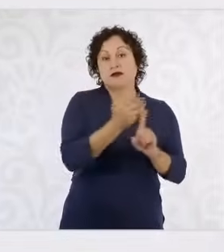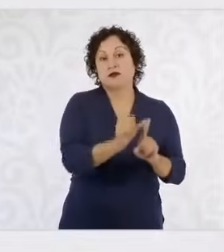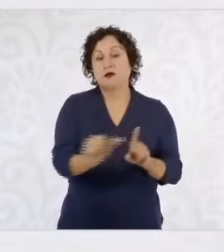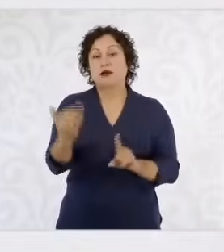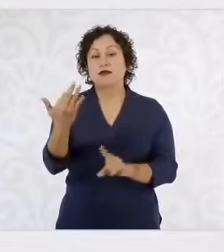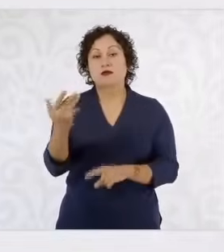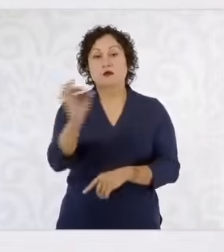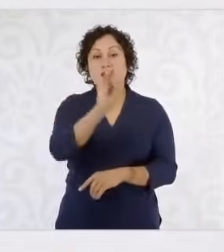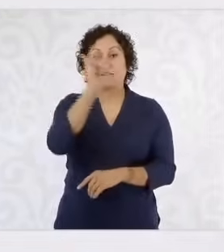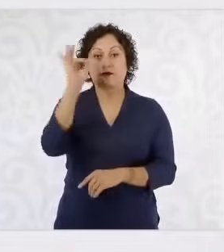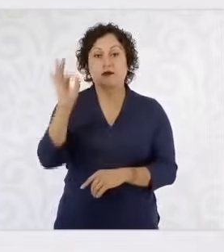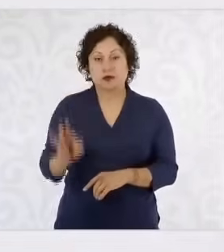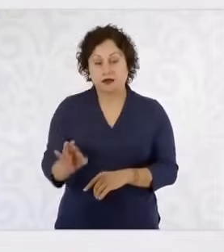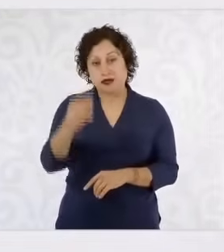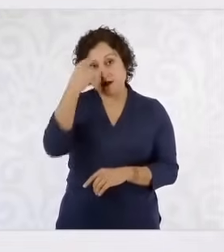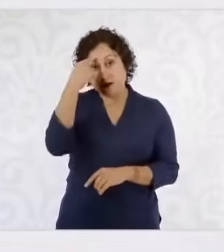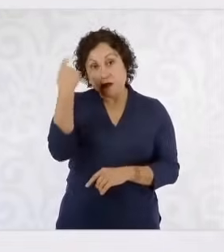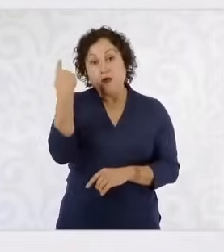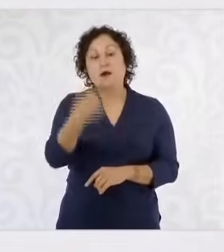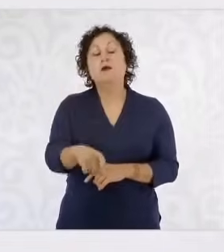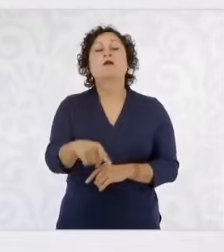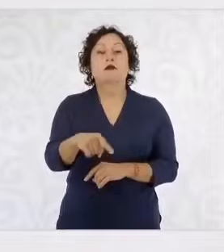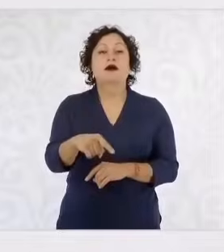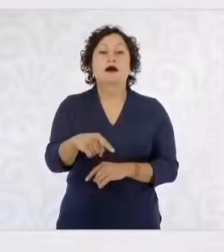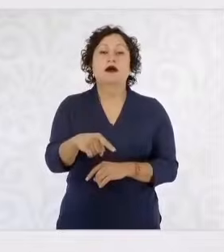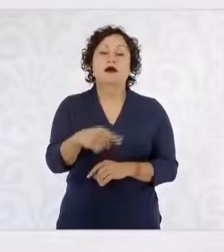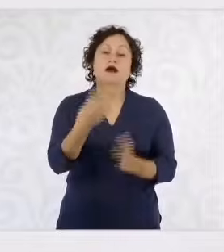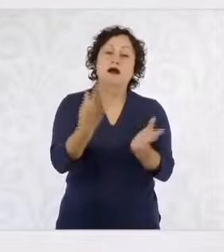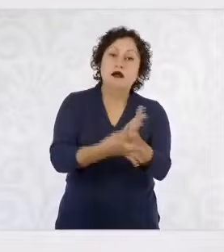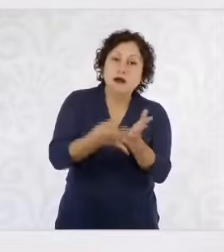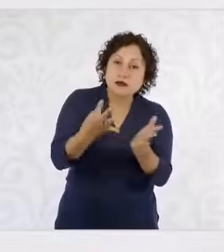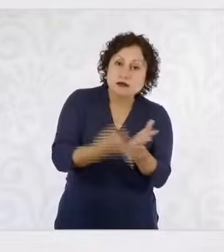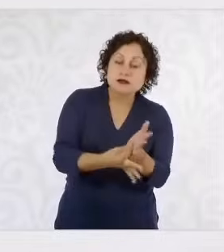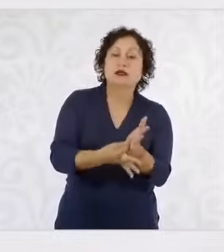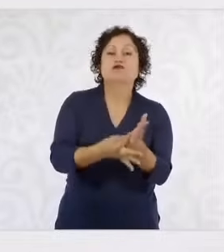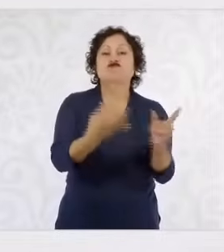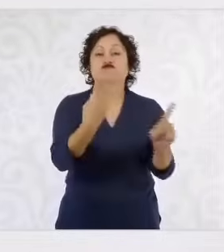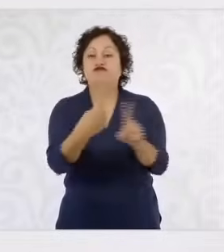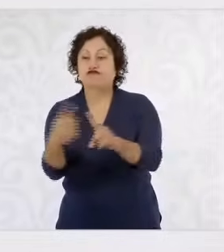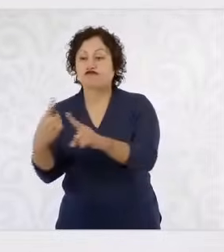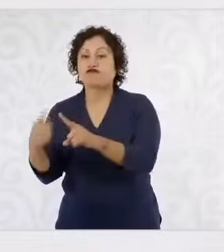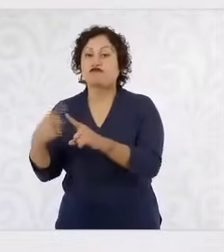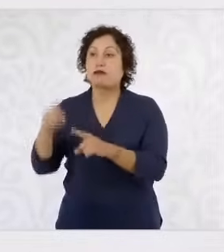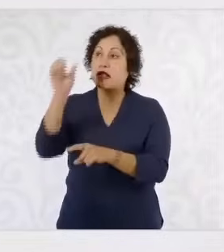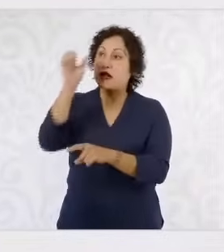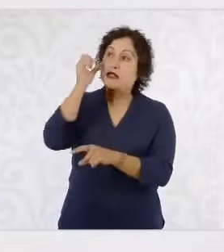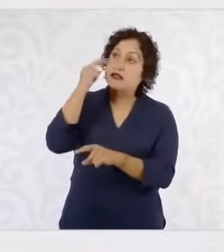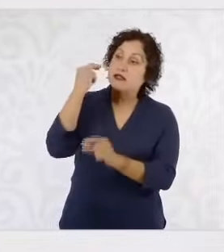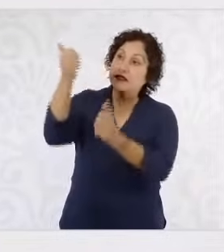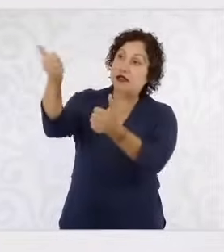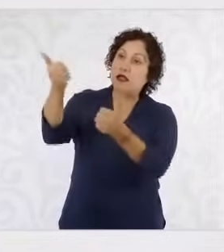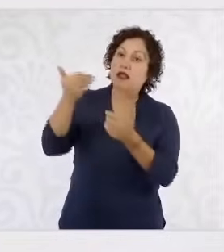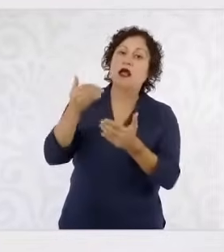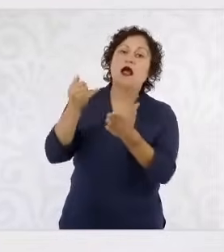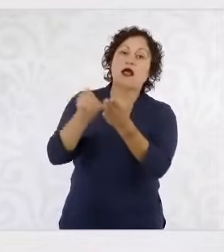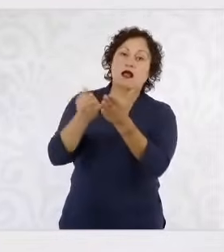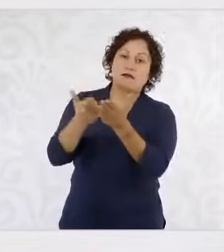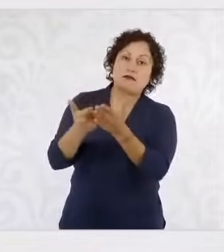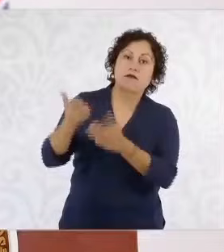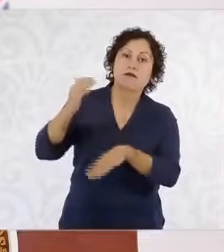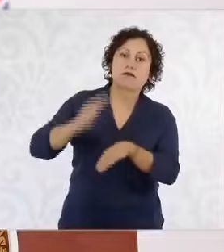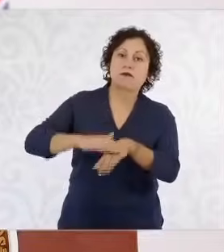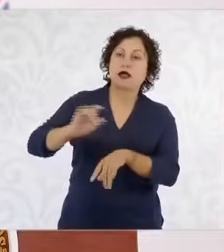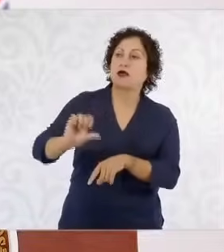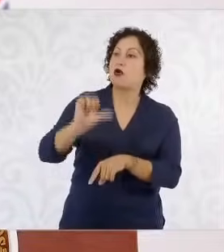50% a productos manufacturados de acero y aluminio provenientes de China y de otros países que no cuentan con